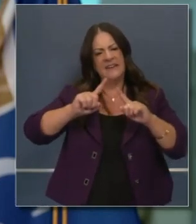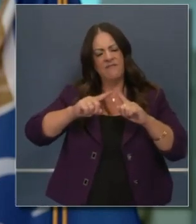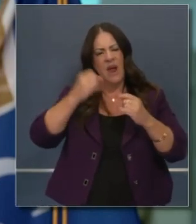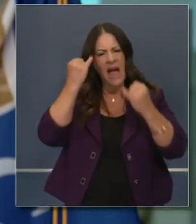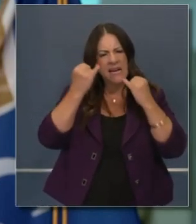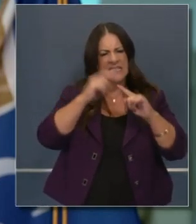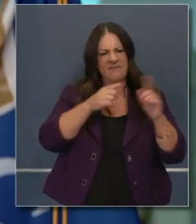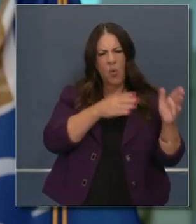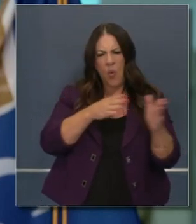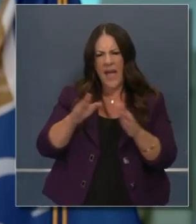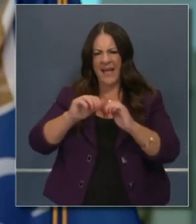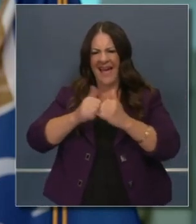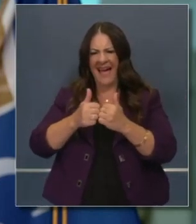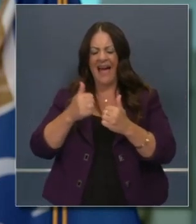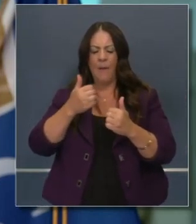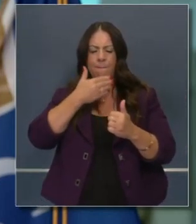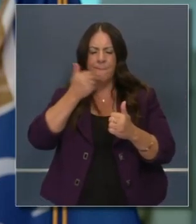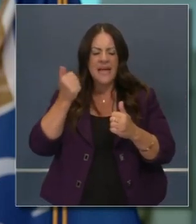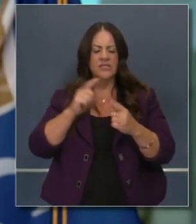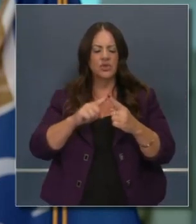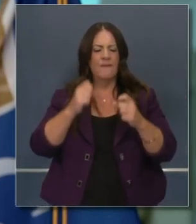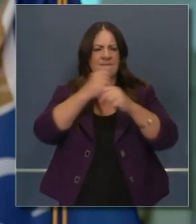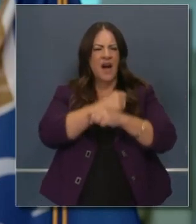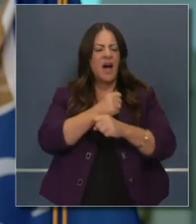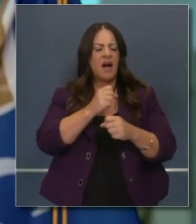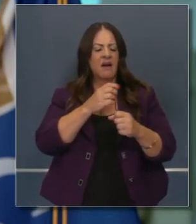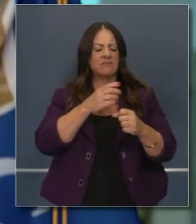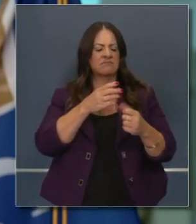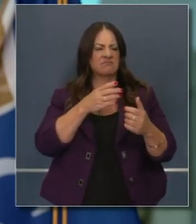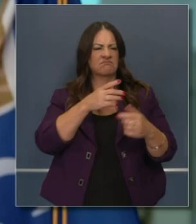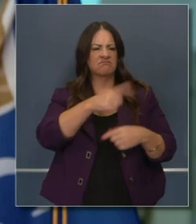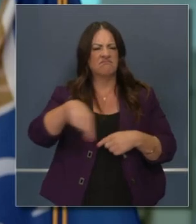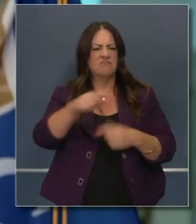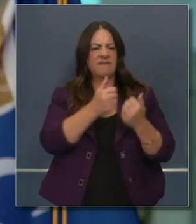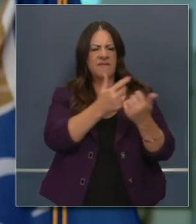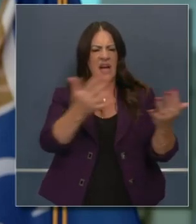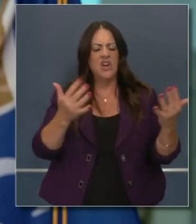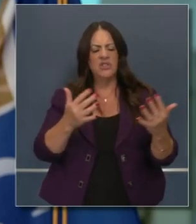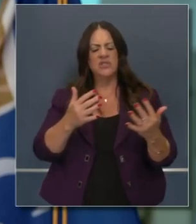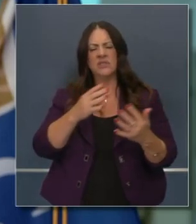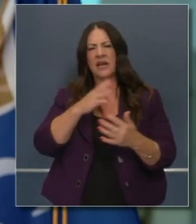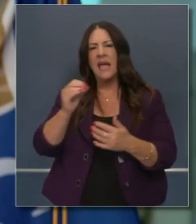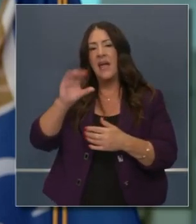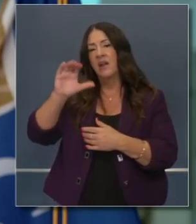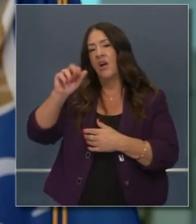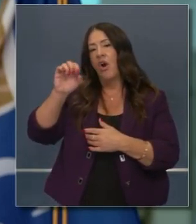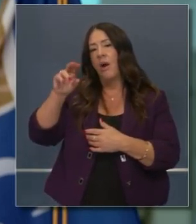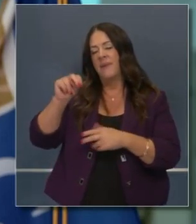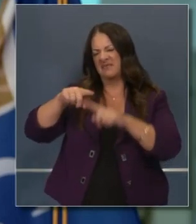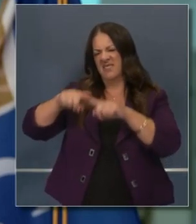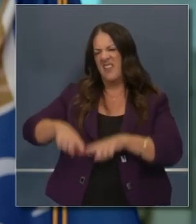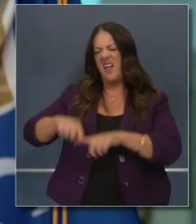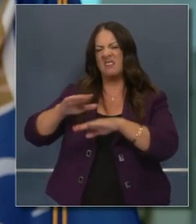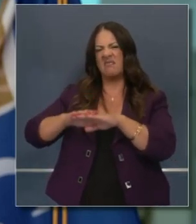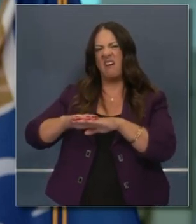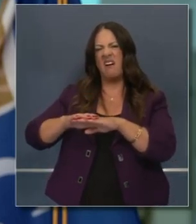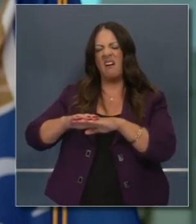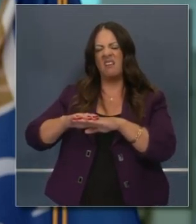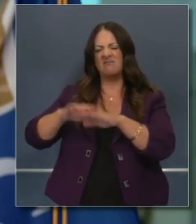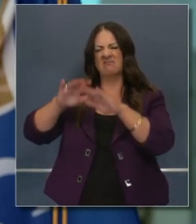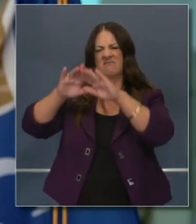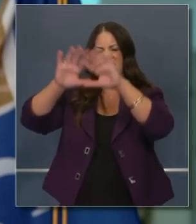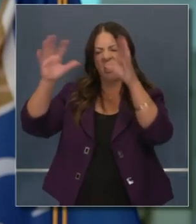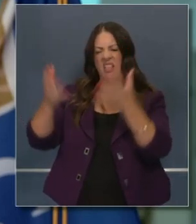en adaptación y estrategias a largo plazo para descarbonizar nuestra economía. Y creo que tomamos un